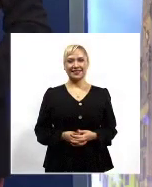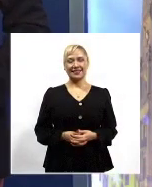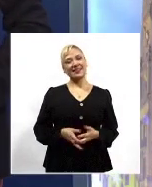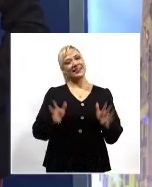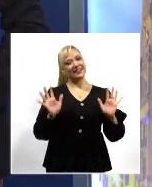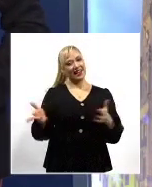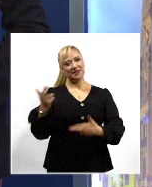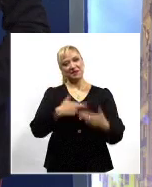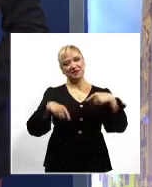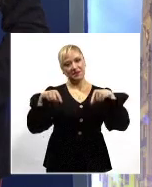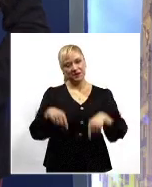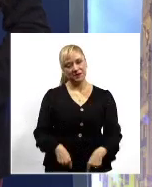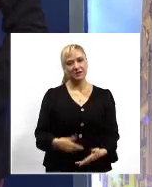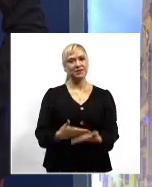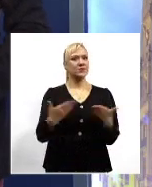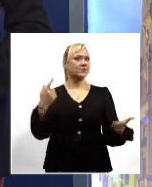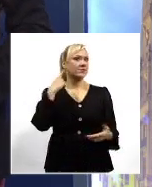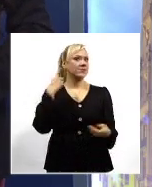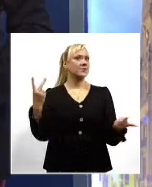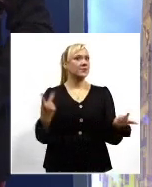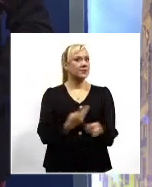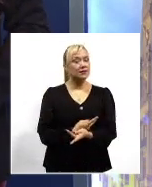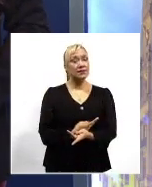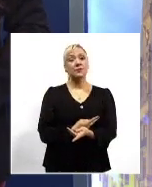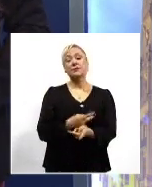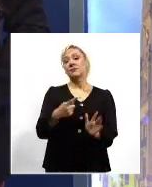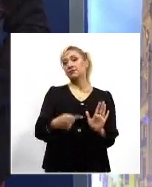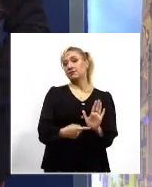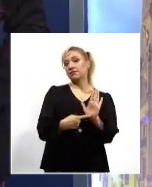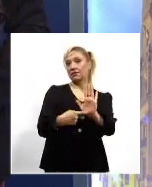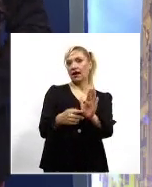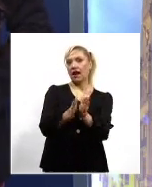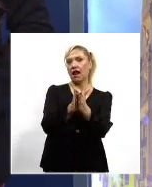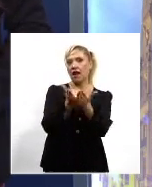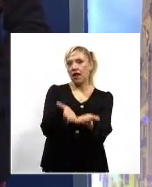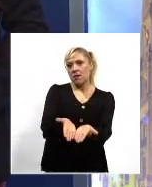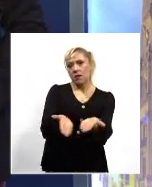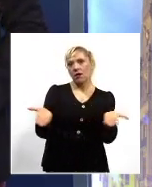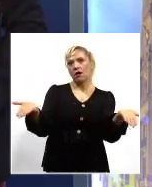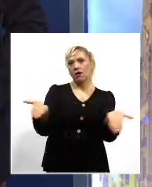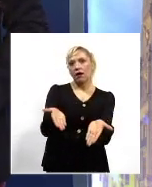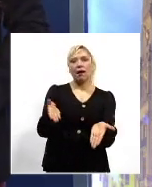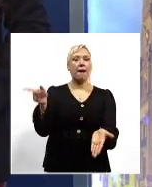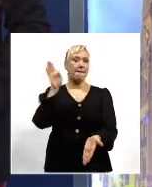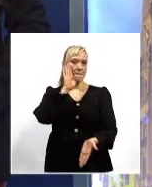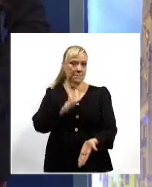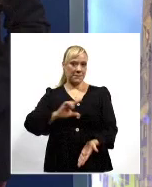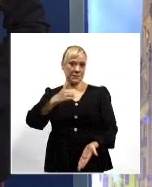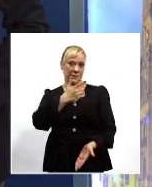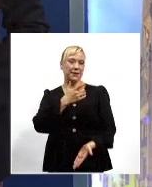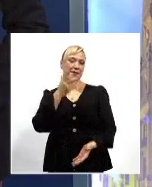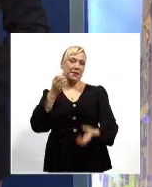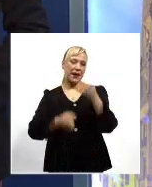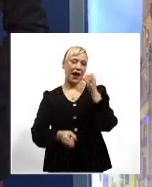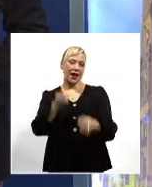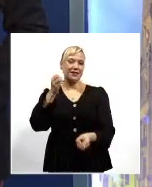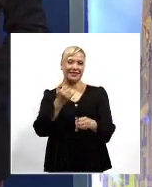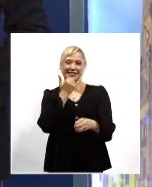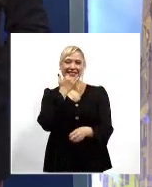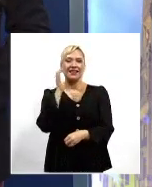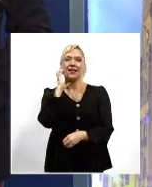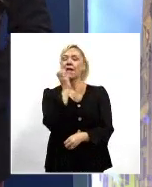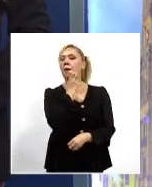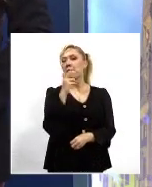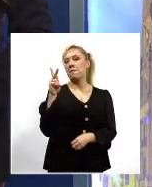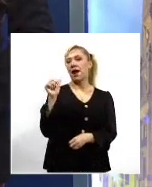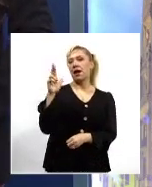Ya estamos de regreso con más noticias. Durante la presentación de un libro, el ministro Jorge Mario Pardo Rebolledo habló de las alternativas para que el juicio